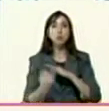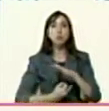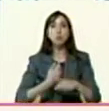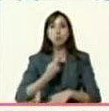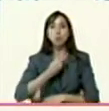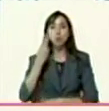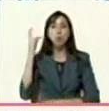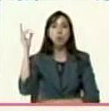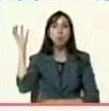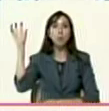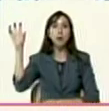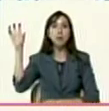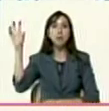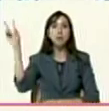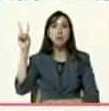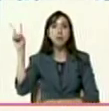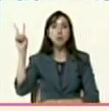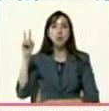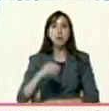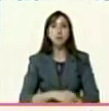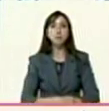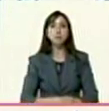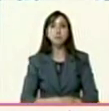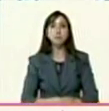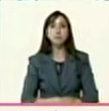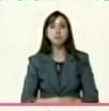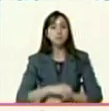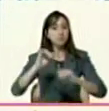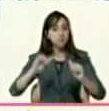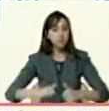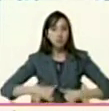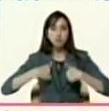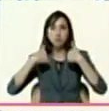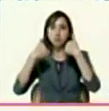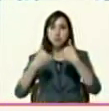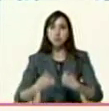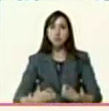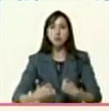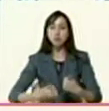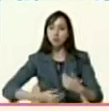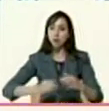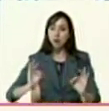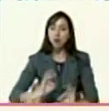Bolivariana de Venezuela, se ordena el inicio del procedimiento